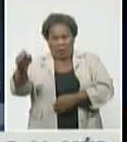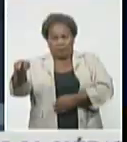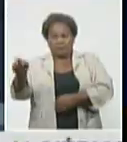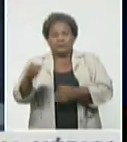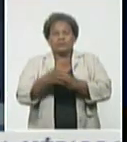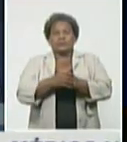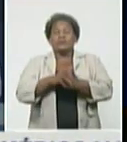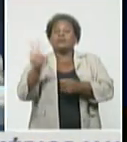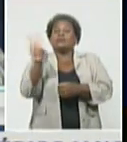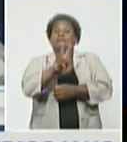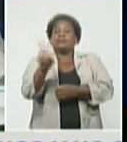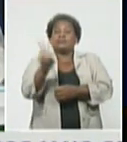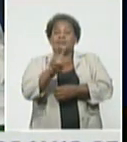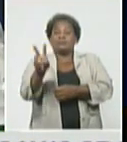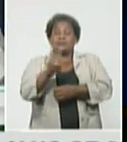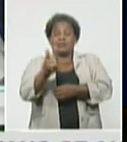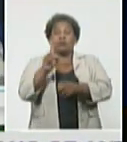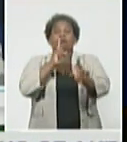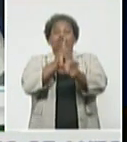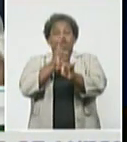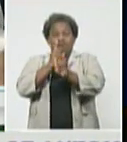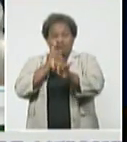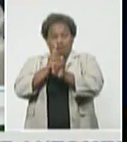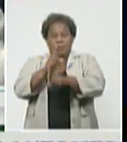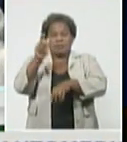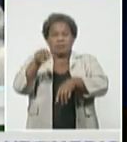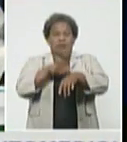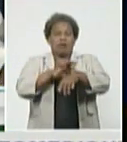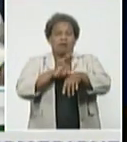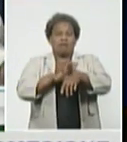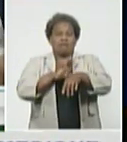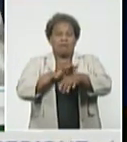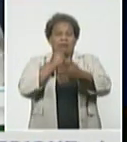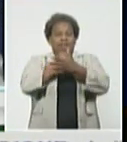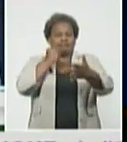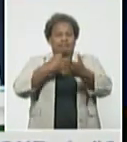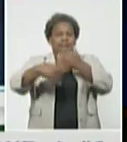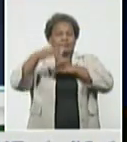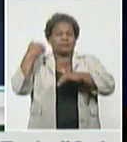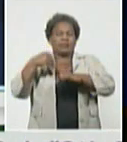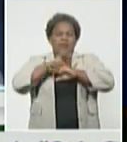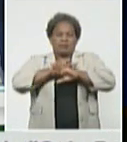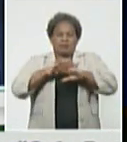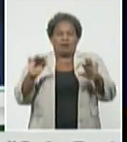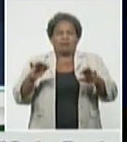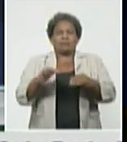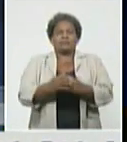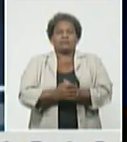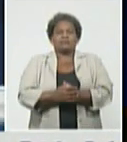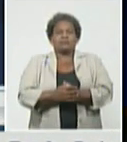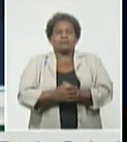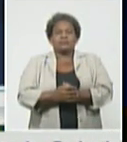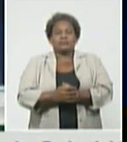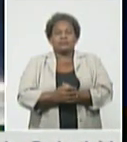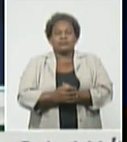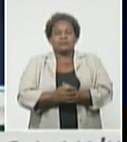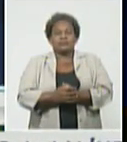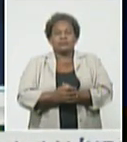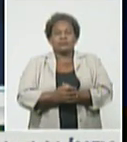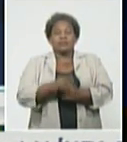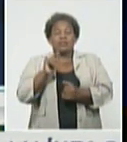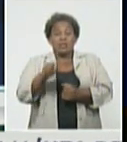22 son contactos de casos confirmados ya previamente, y de esta forma, el